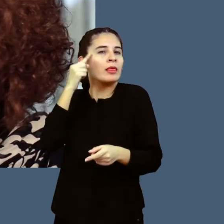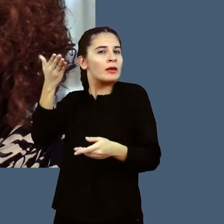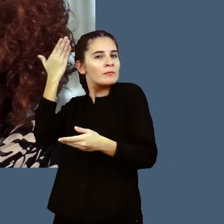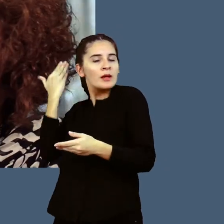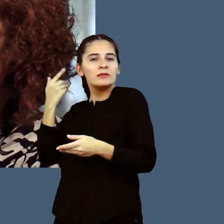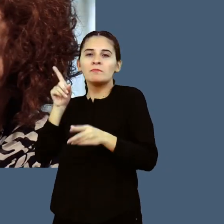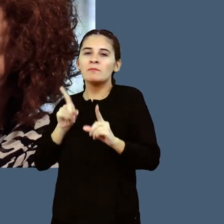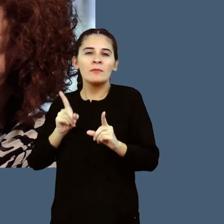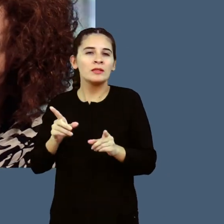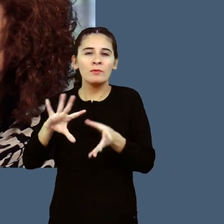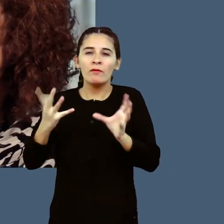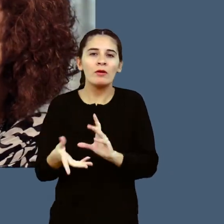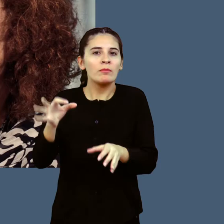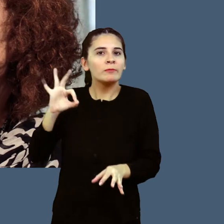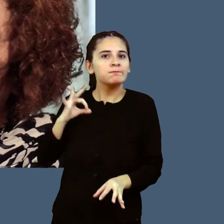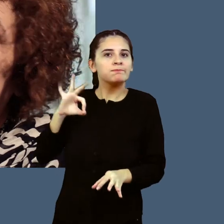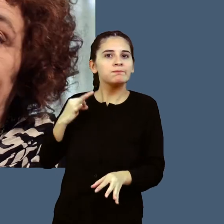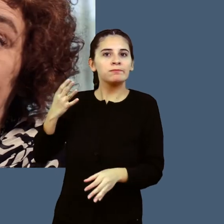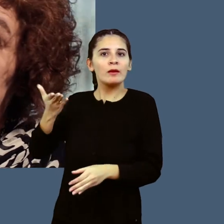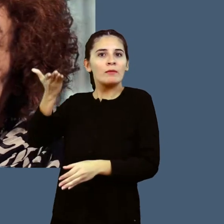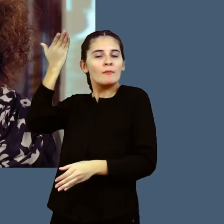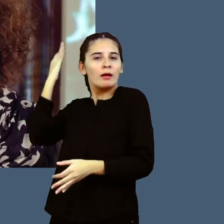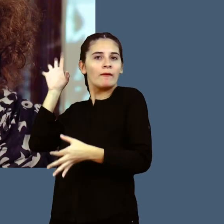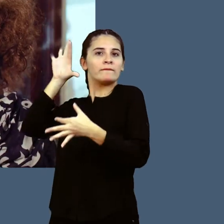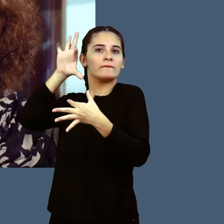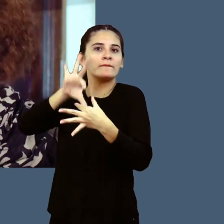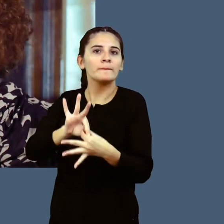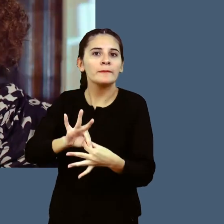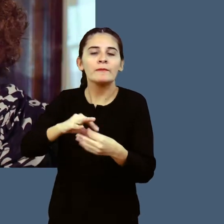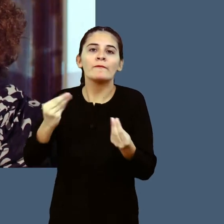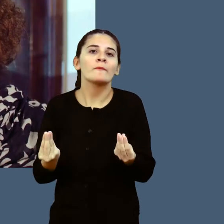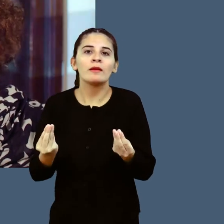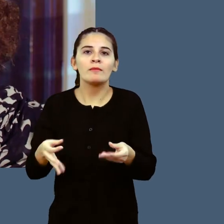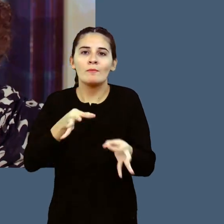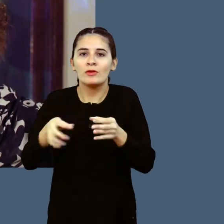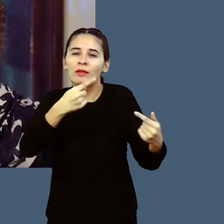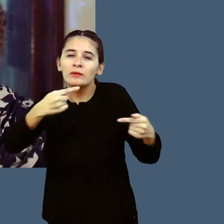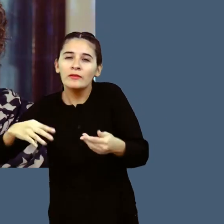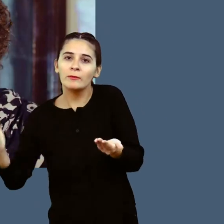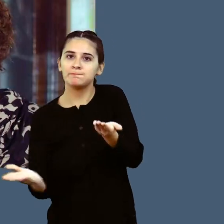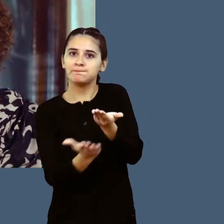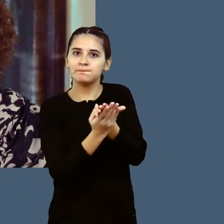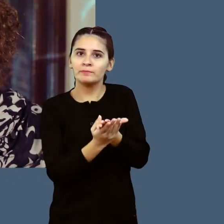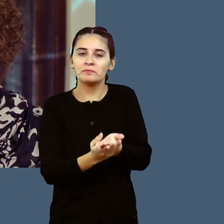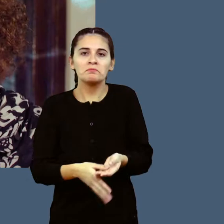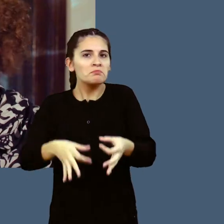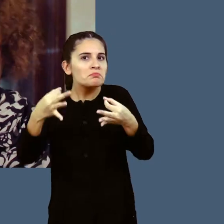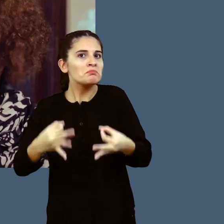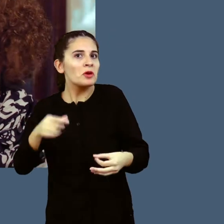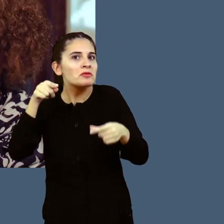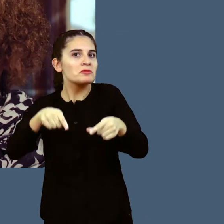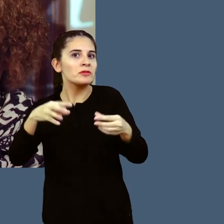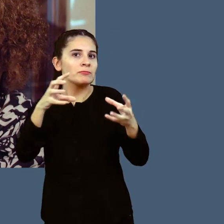pasado, porque efectivamente, como pasa siempre con la historia, el pasado es convocado para legitimar proyectos diversos y